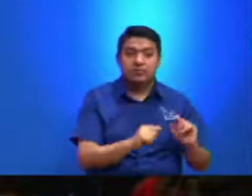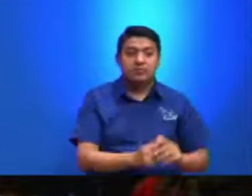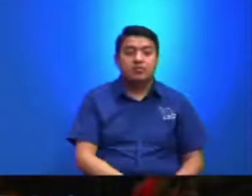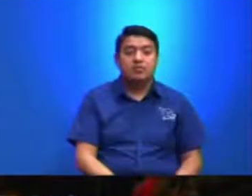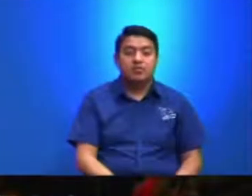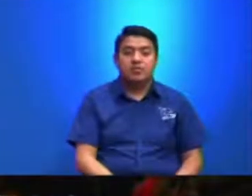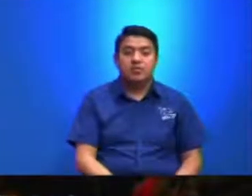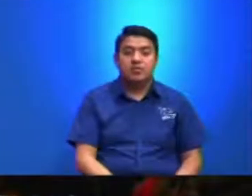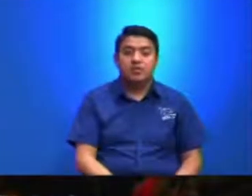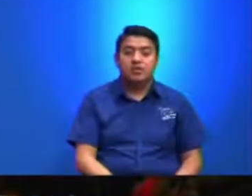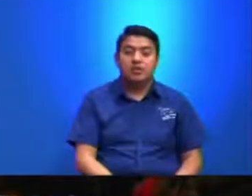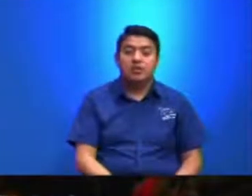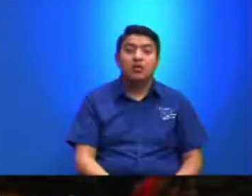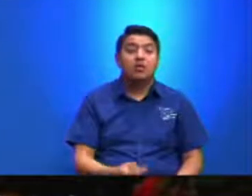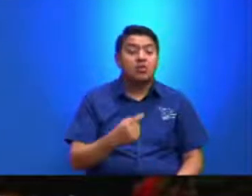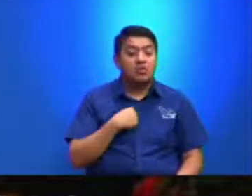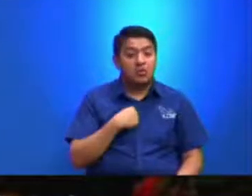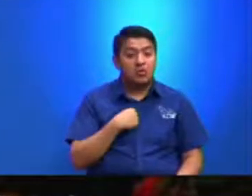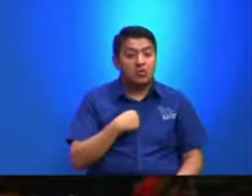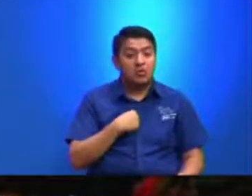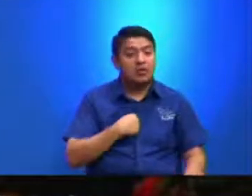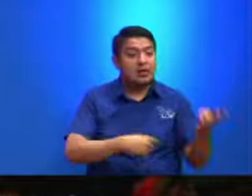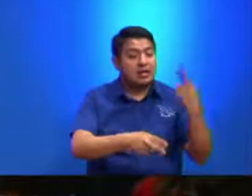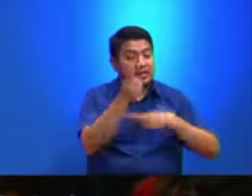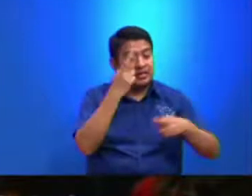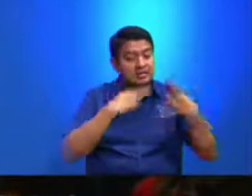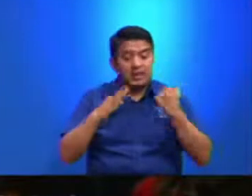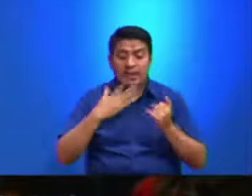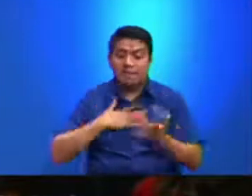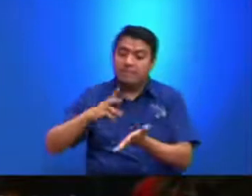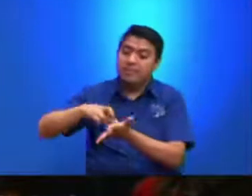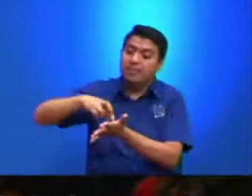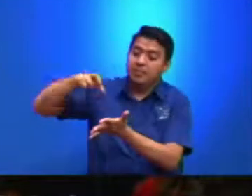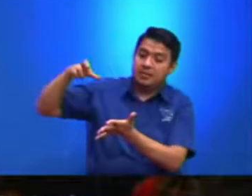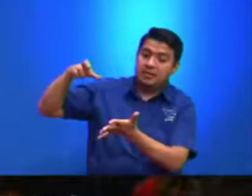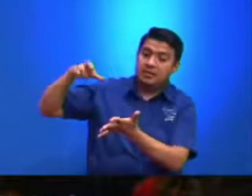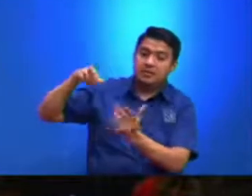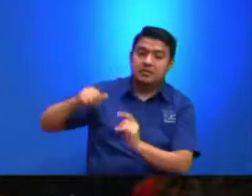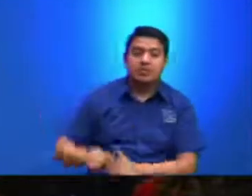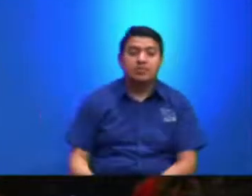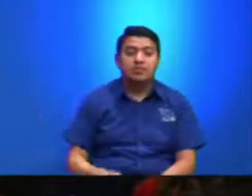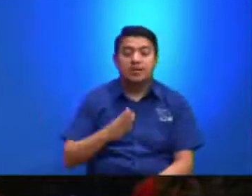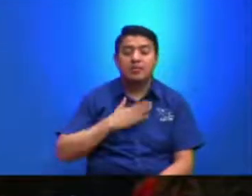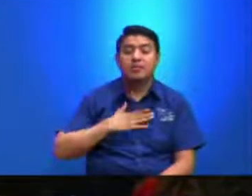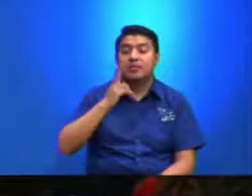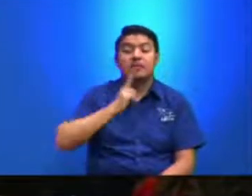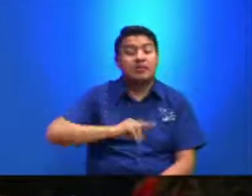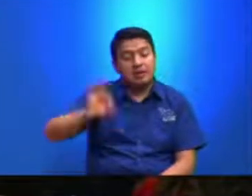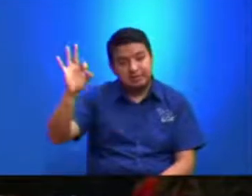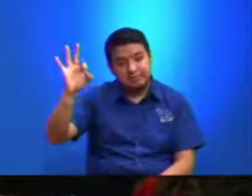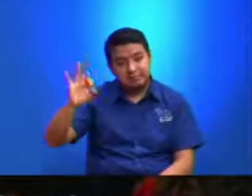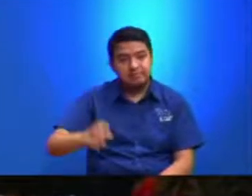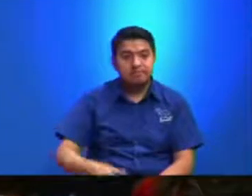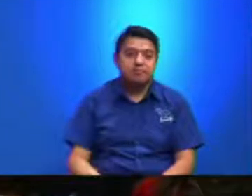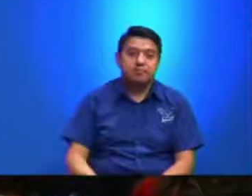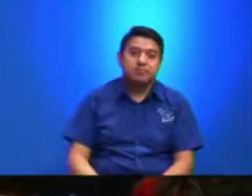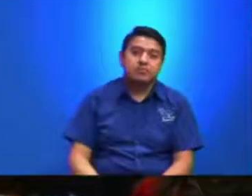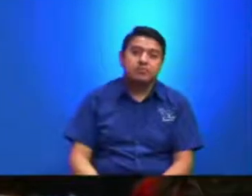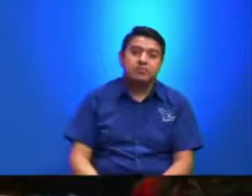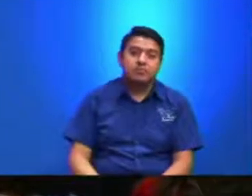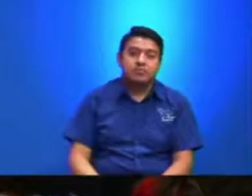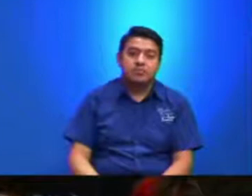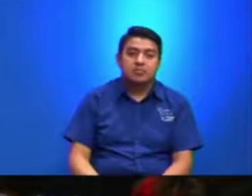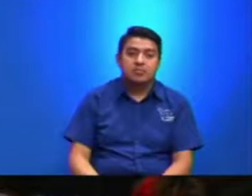voy a regresar con las manos vacías para con mi hija. ¿Y qué le pidió, pues, hermano? Tal cosa. Ah, yo sé dónde la venden. Pero ahorita